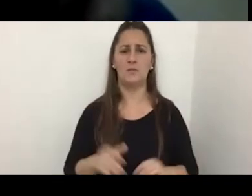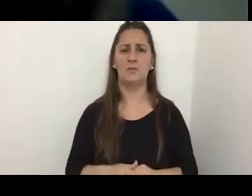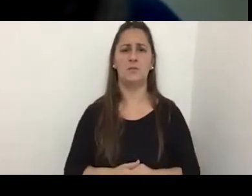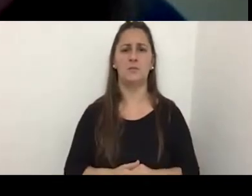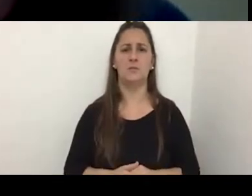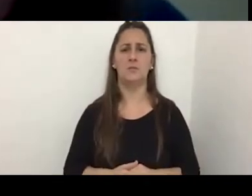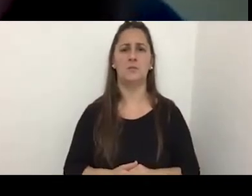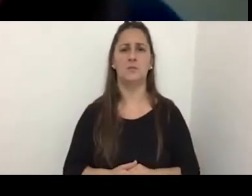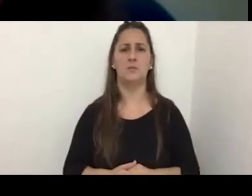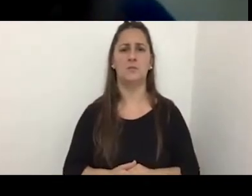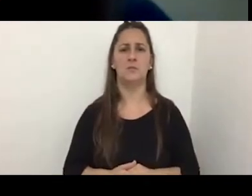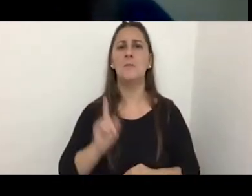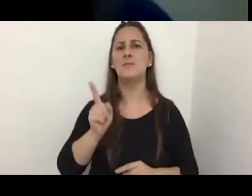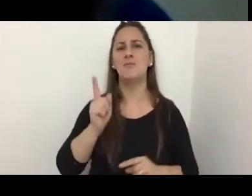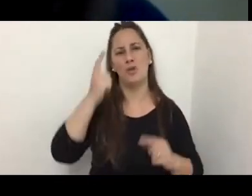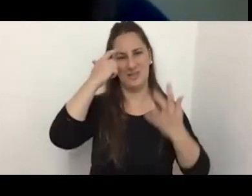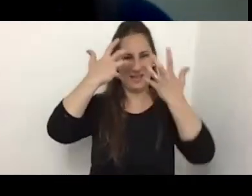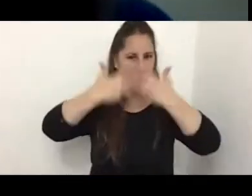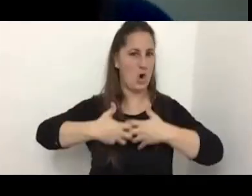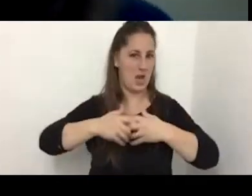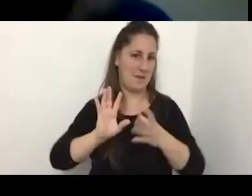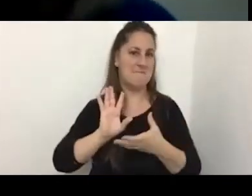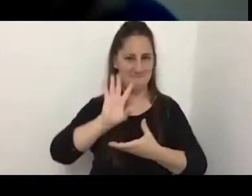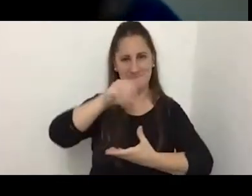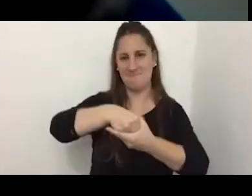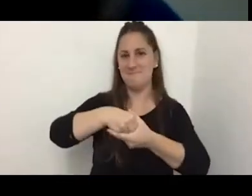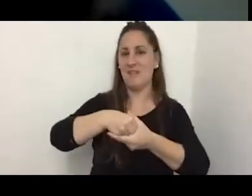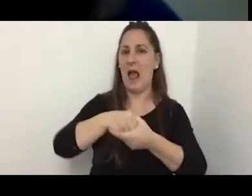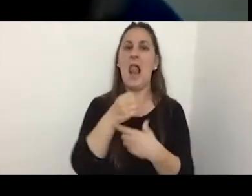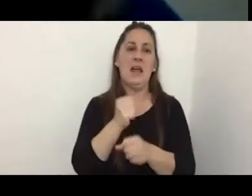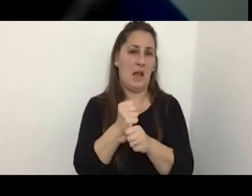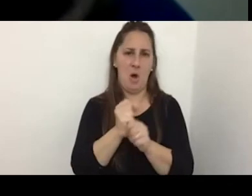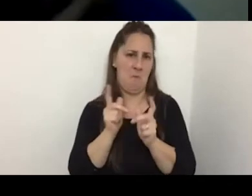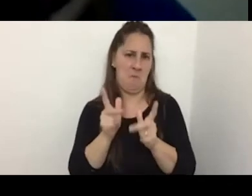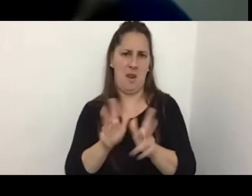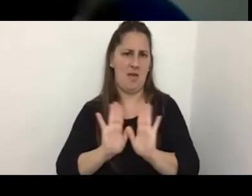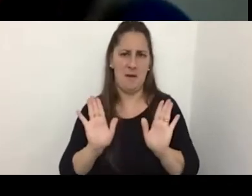toda la parte tecnológica hay que incluirla al trabajo. No